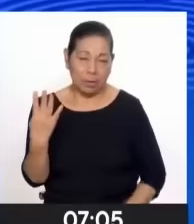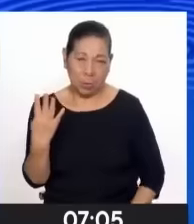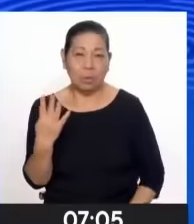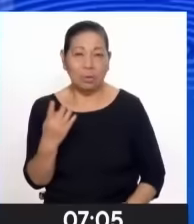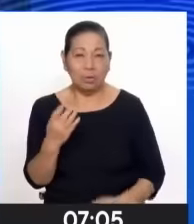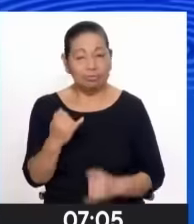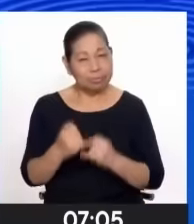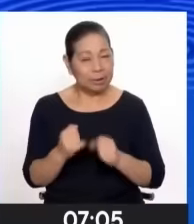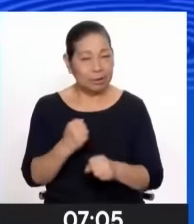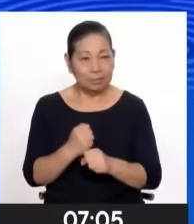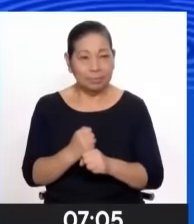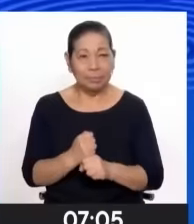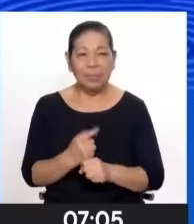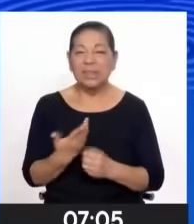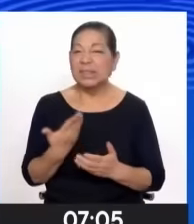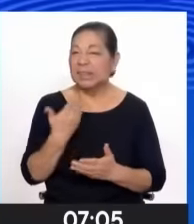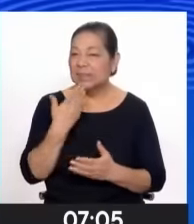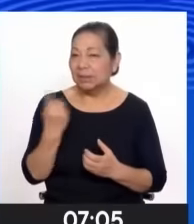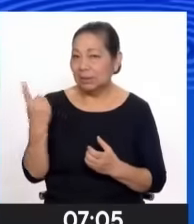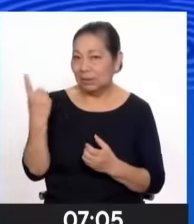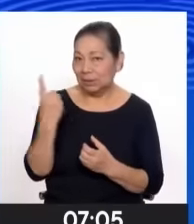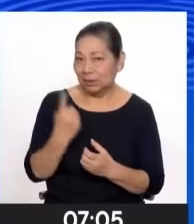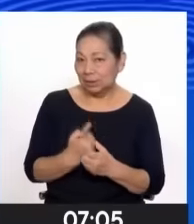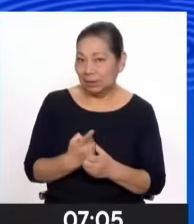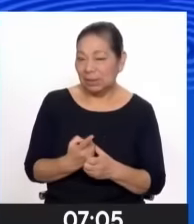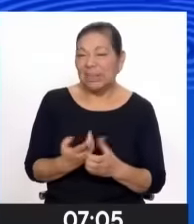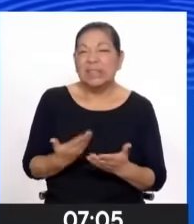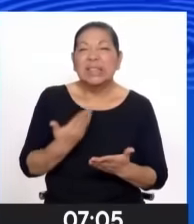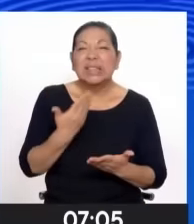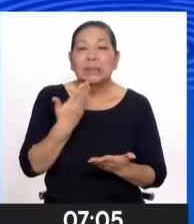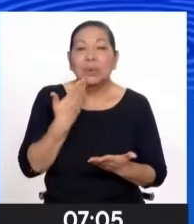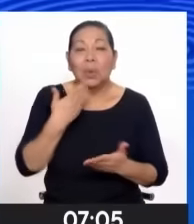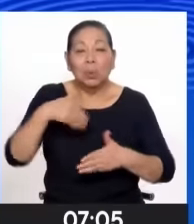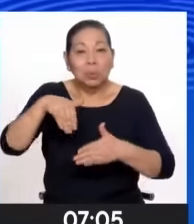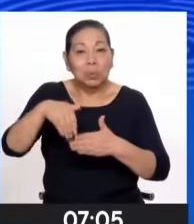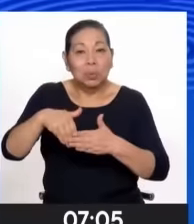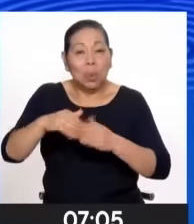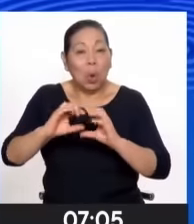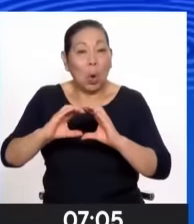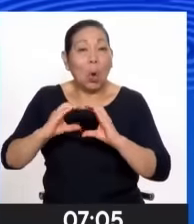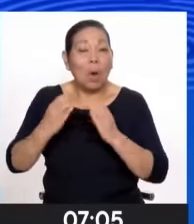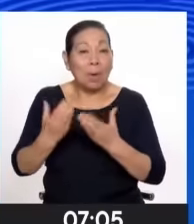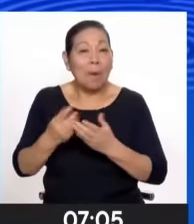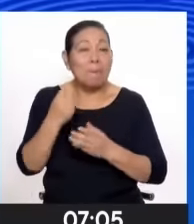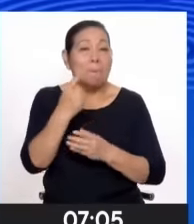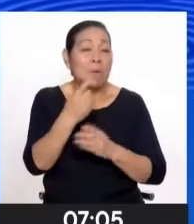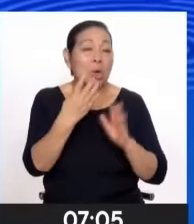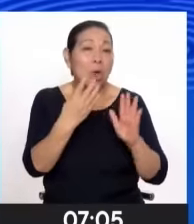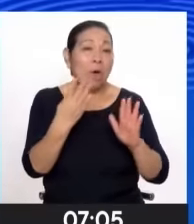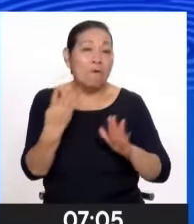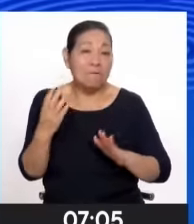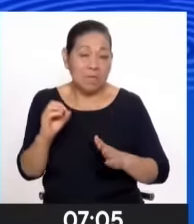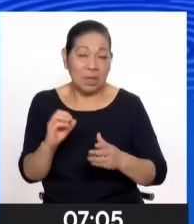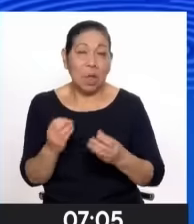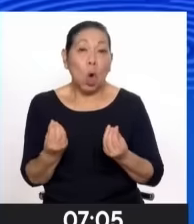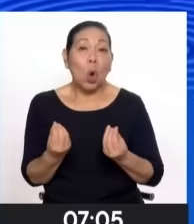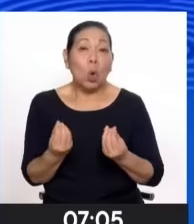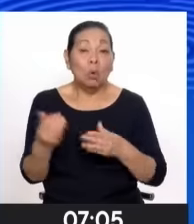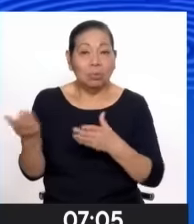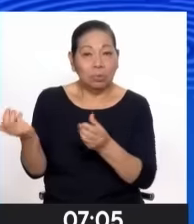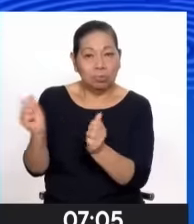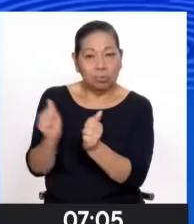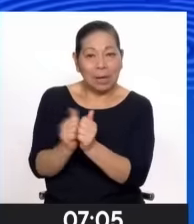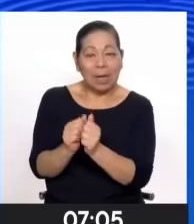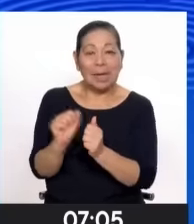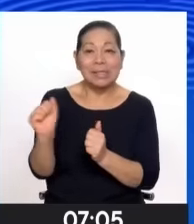1994 su primera participación en la política fue en las elecciones parlamentarias de 1990 como candidato a